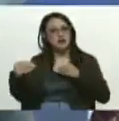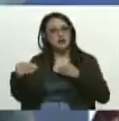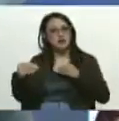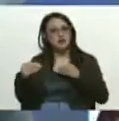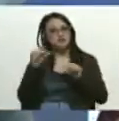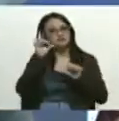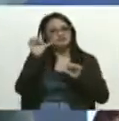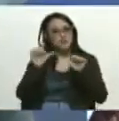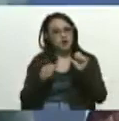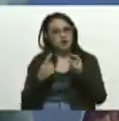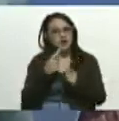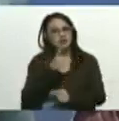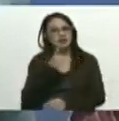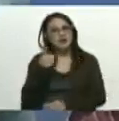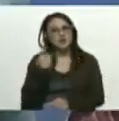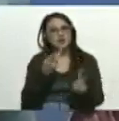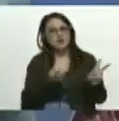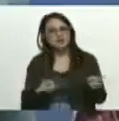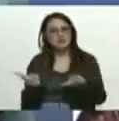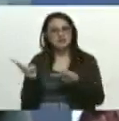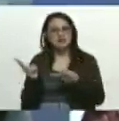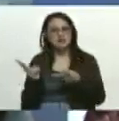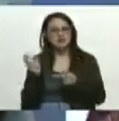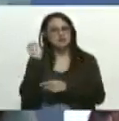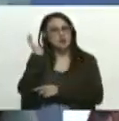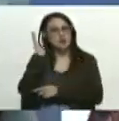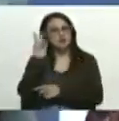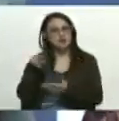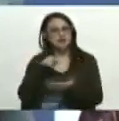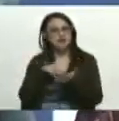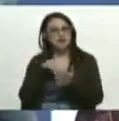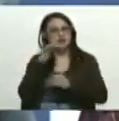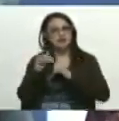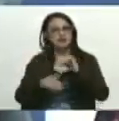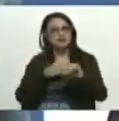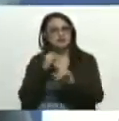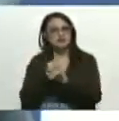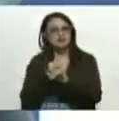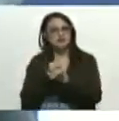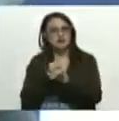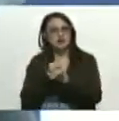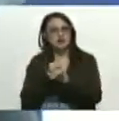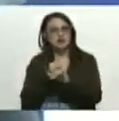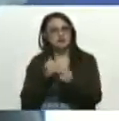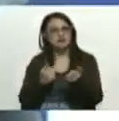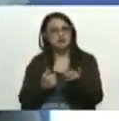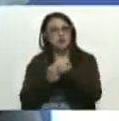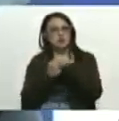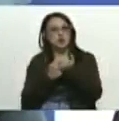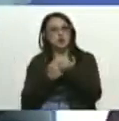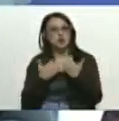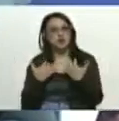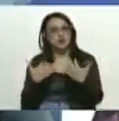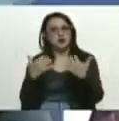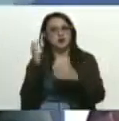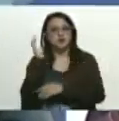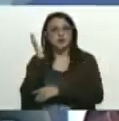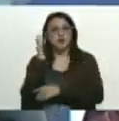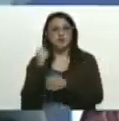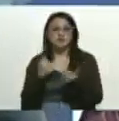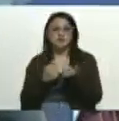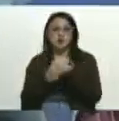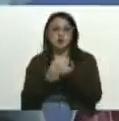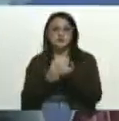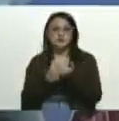conversando con cada uno de esos invitados y ponentes nacionales e internacionales que se han sumado a este gran foro para